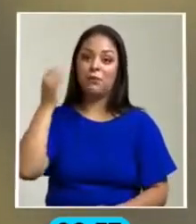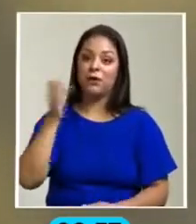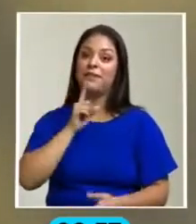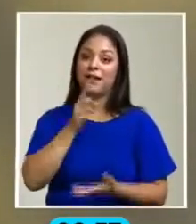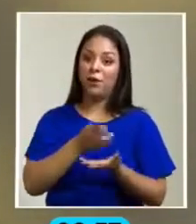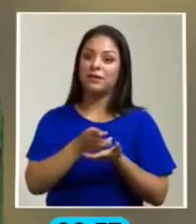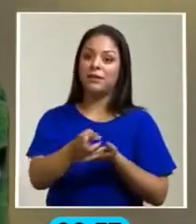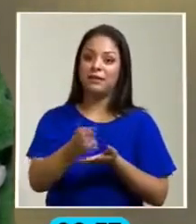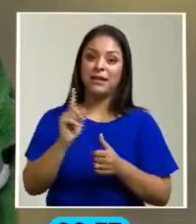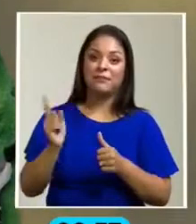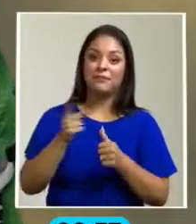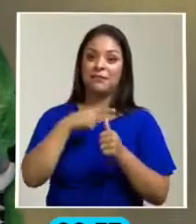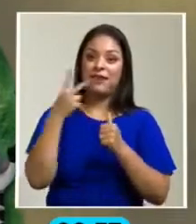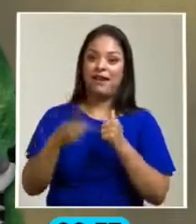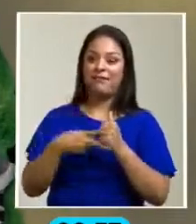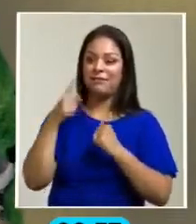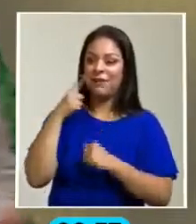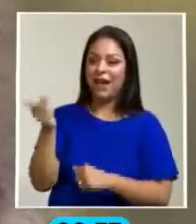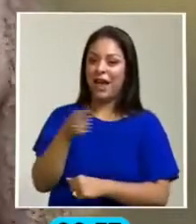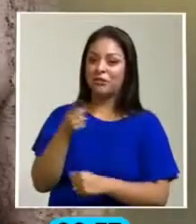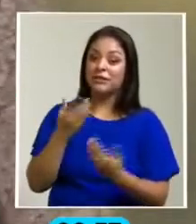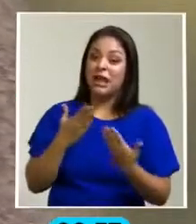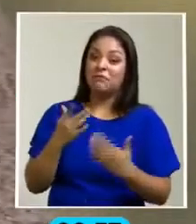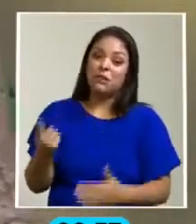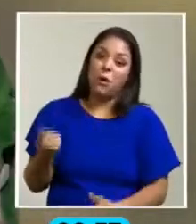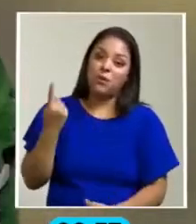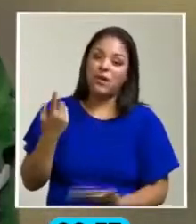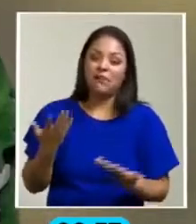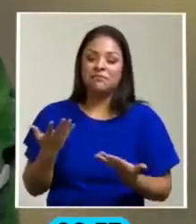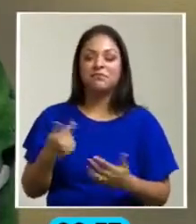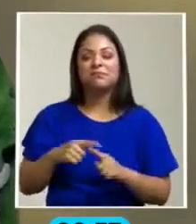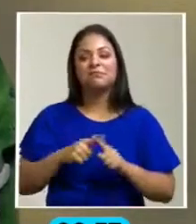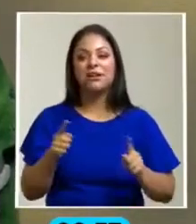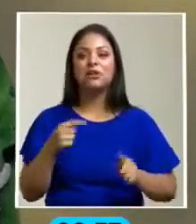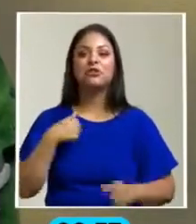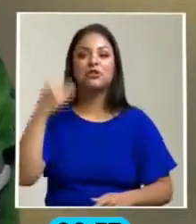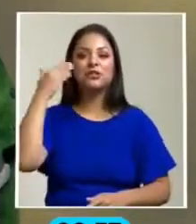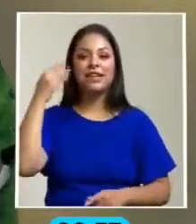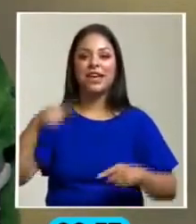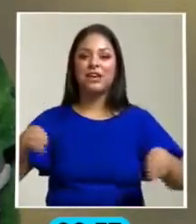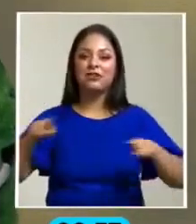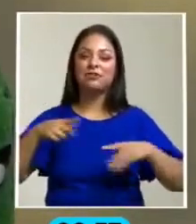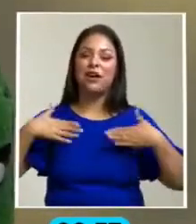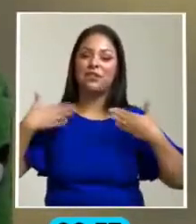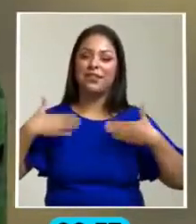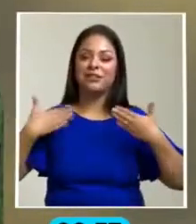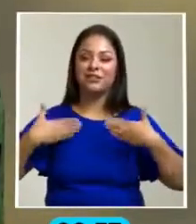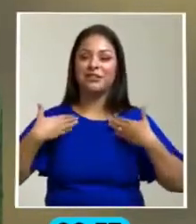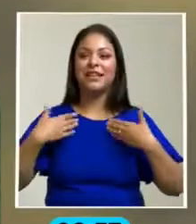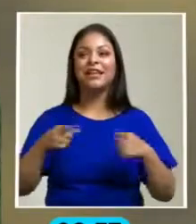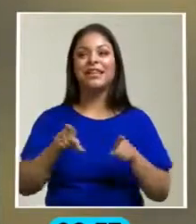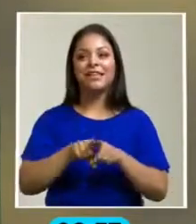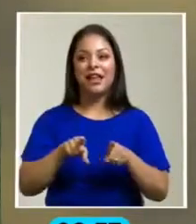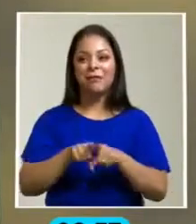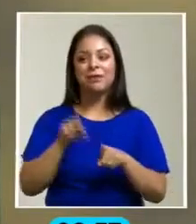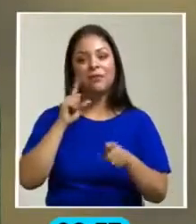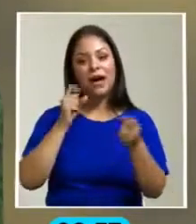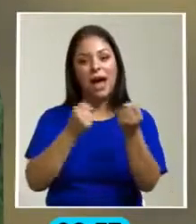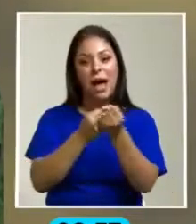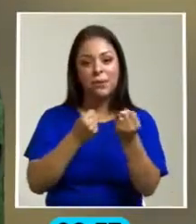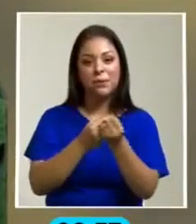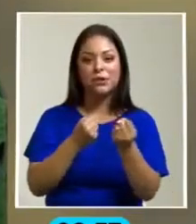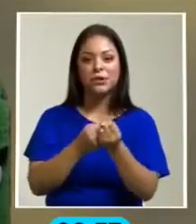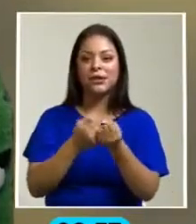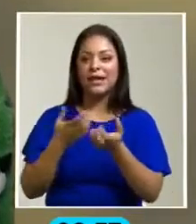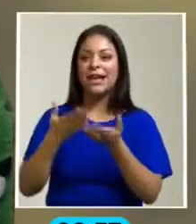verdad, es la primera para ellos y tal vez la única, pero sé que se van súper contentos. y también por el apoyo que también